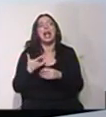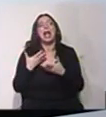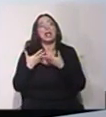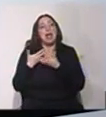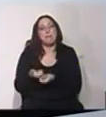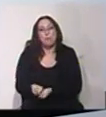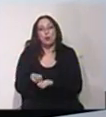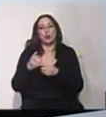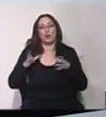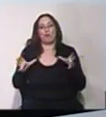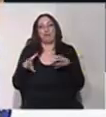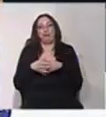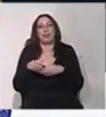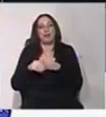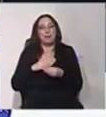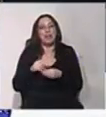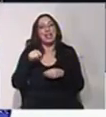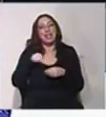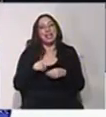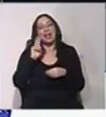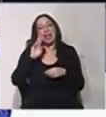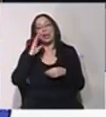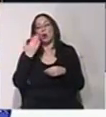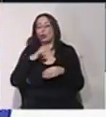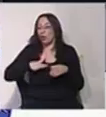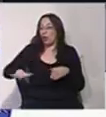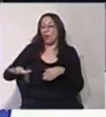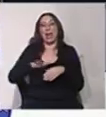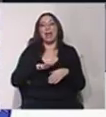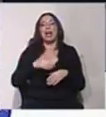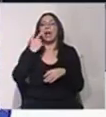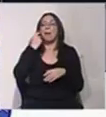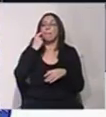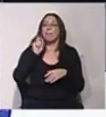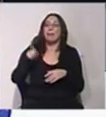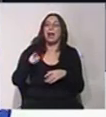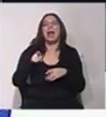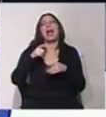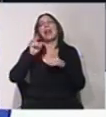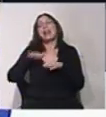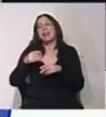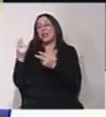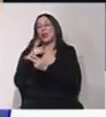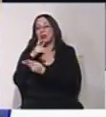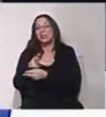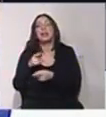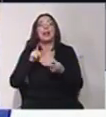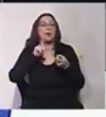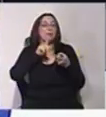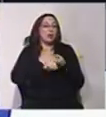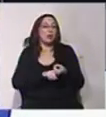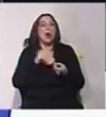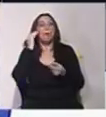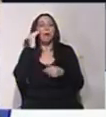Hay contención, exactamente. Y es también el reconocido en el barrio, ¿no? Es el papá de Juan Pérez de Felipe, el esposo de Ana, ¿sí? Es un profesor